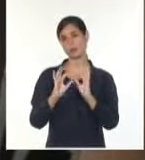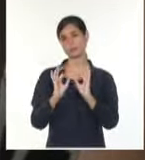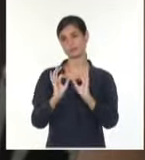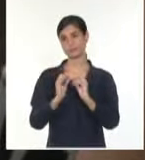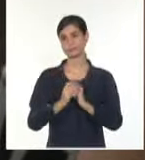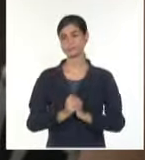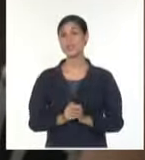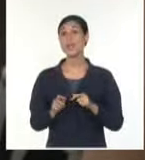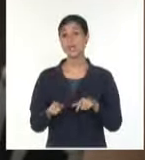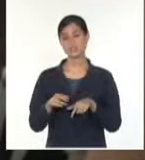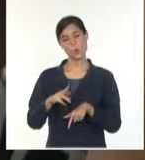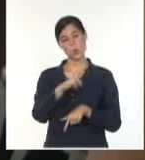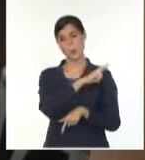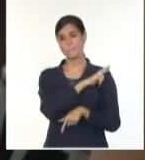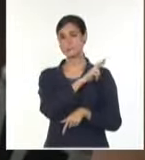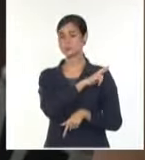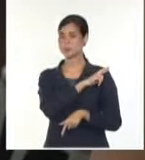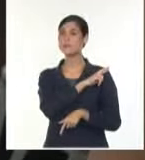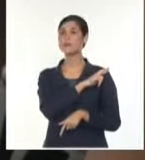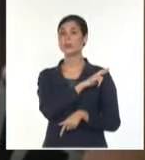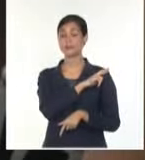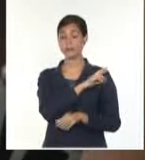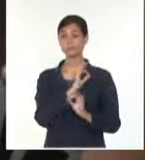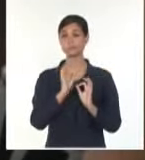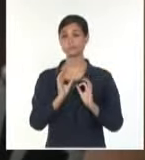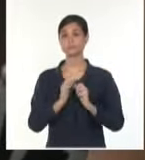esa responsabilidad, pues